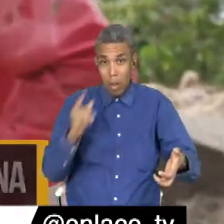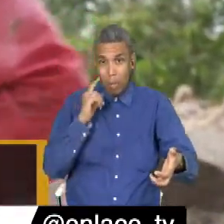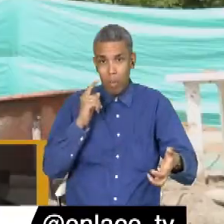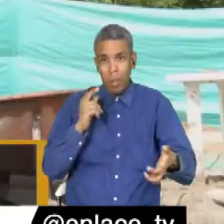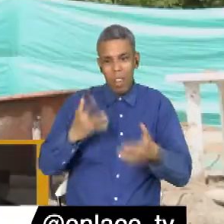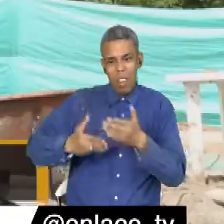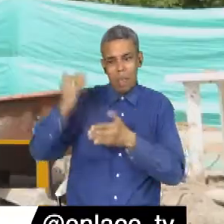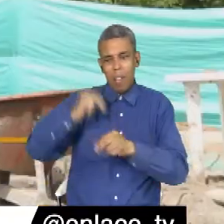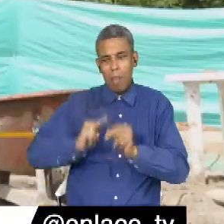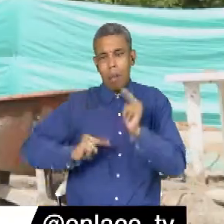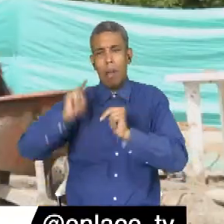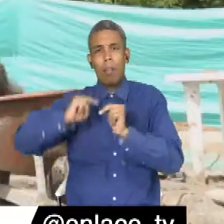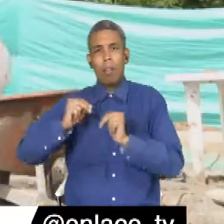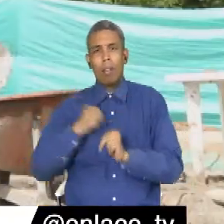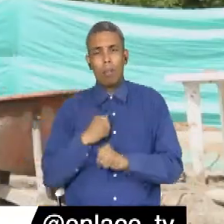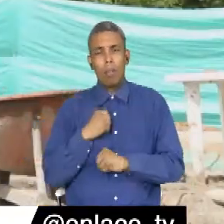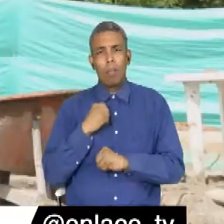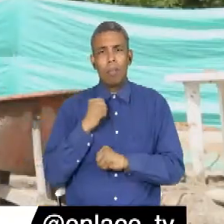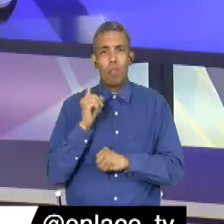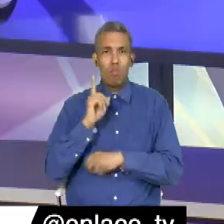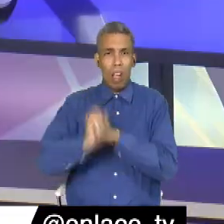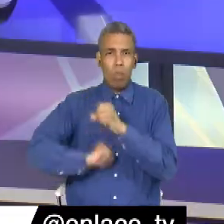su ejecución de 12 meses.